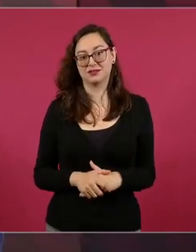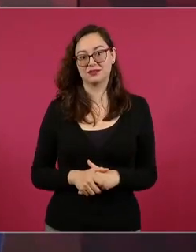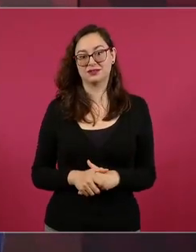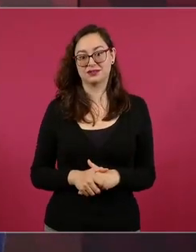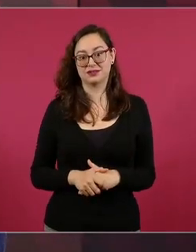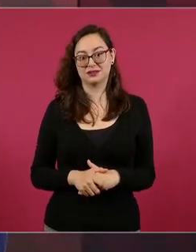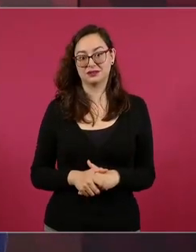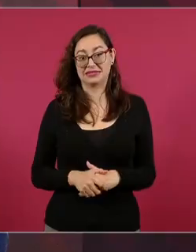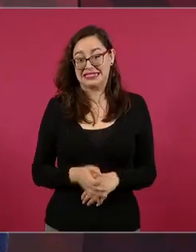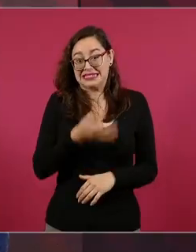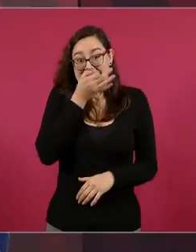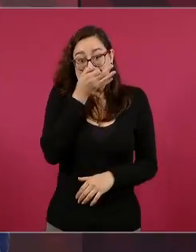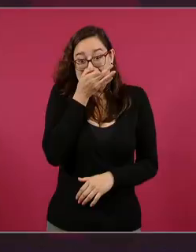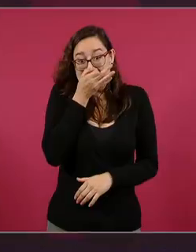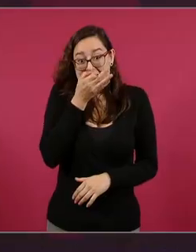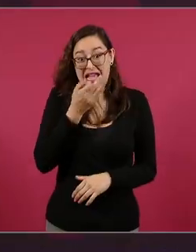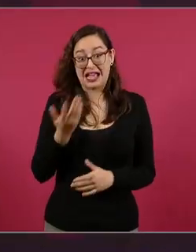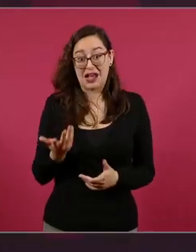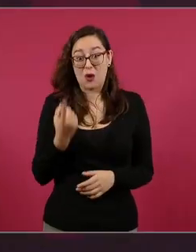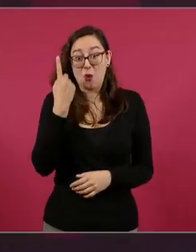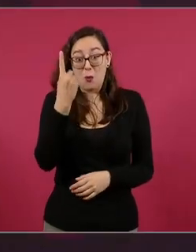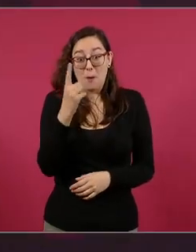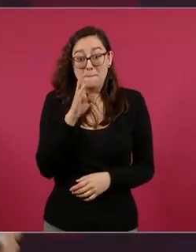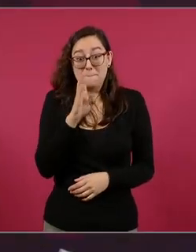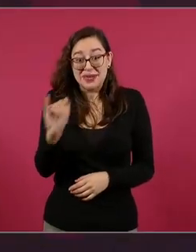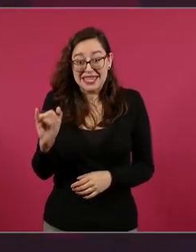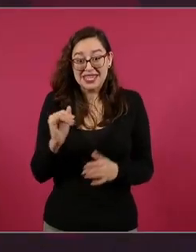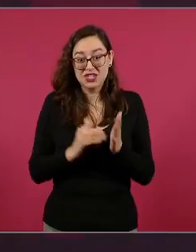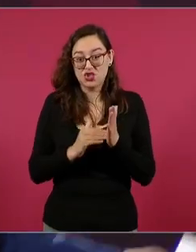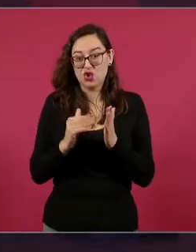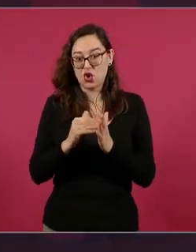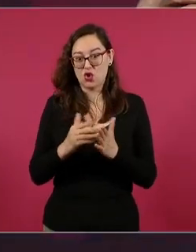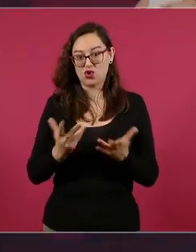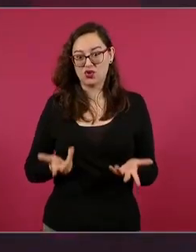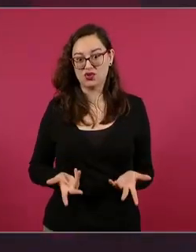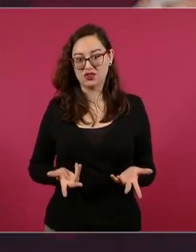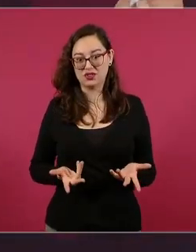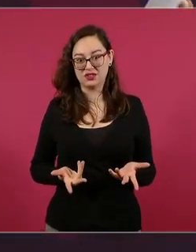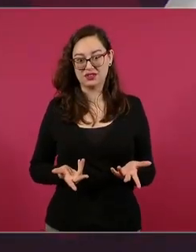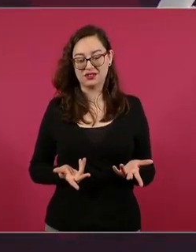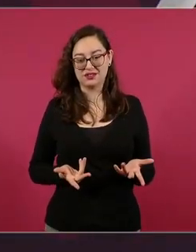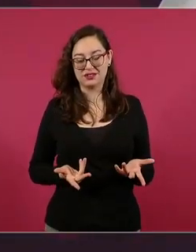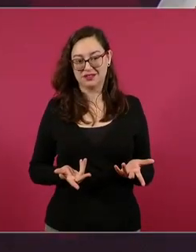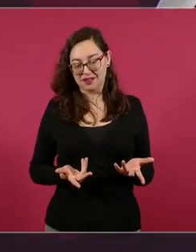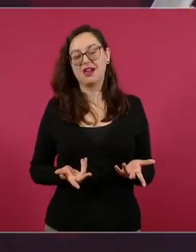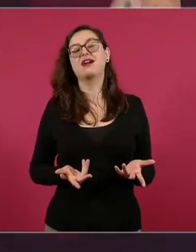casi un billón. Imagínense con ese dinero